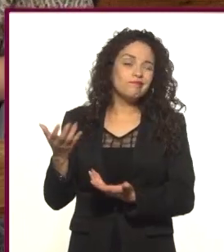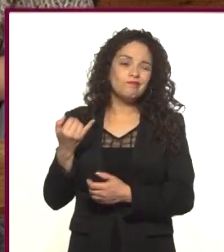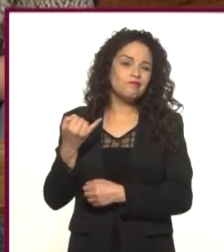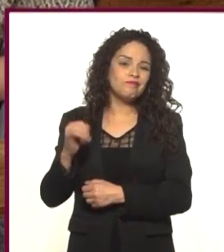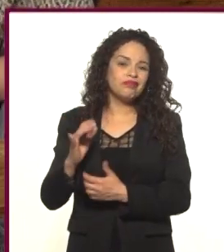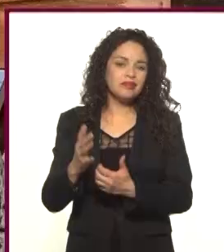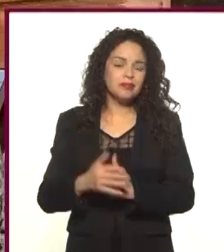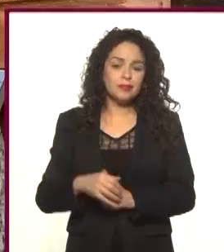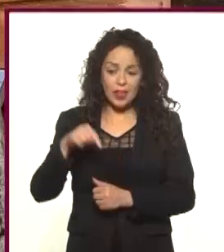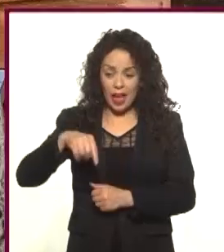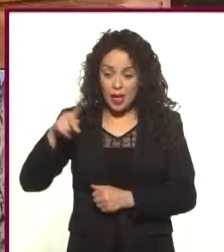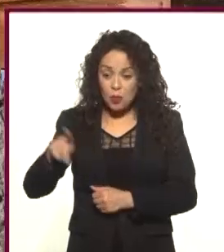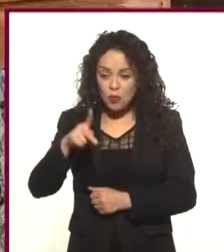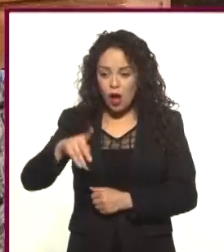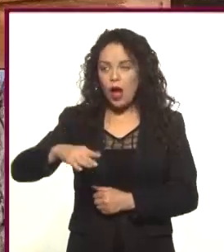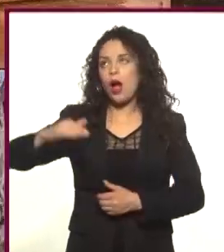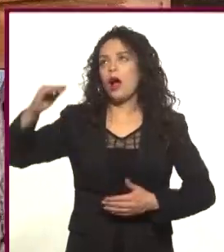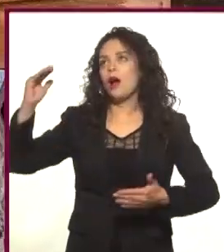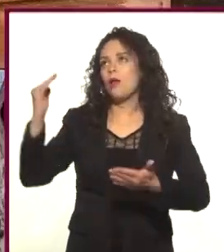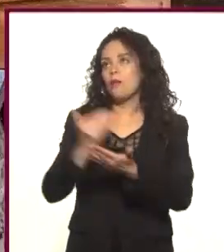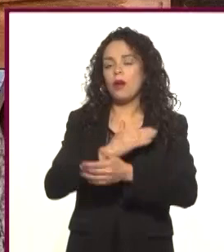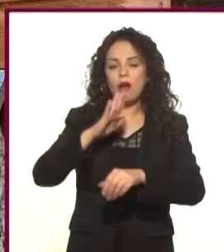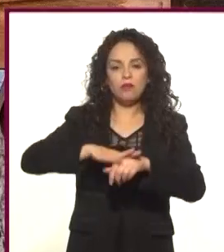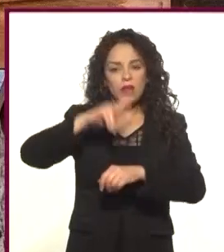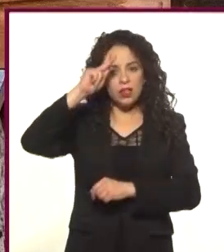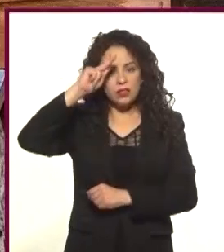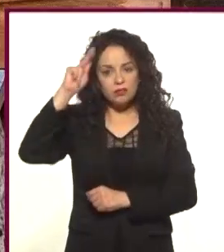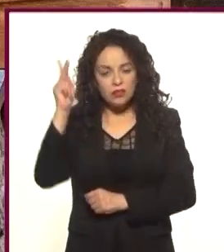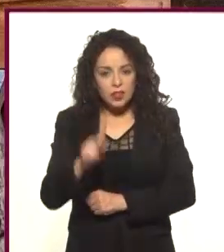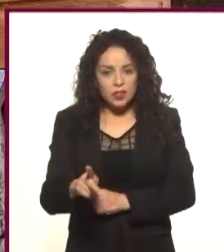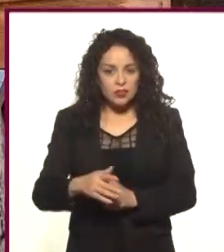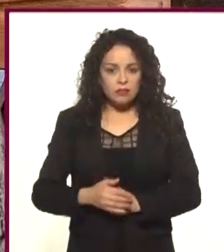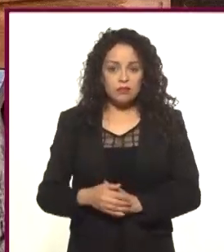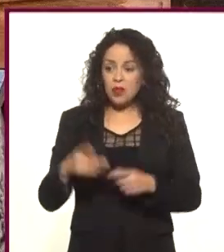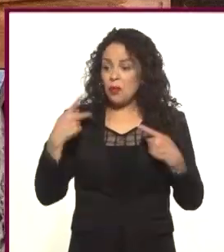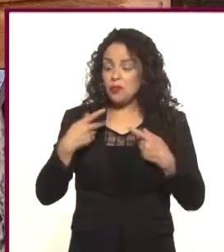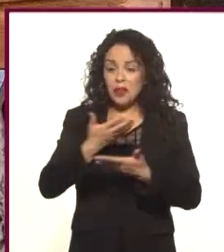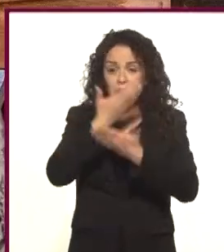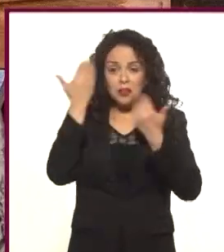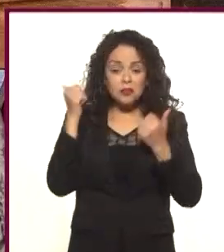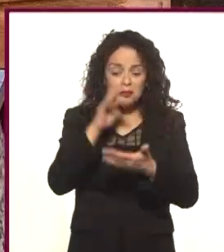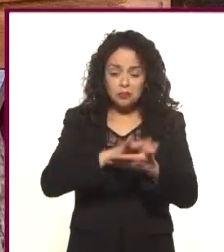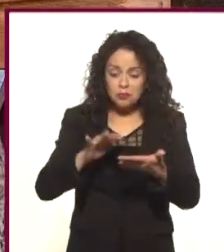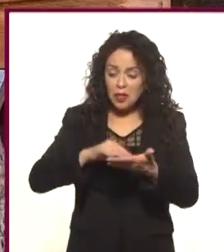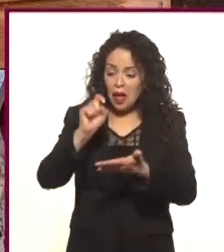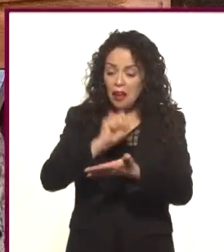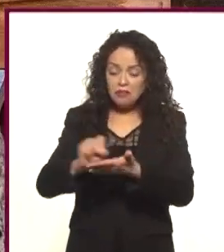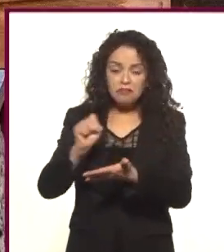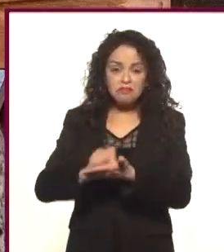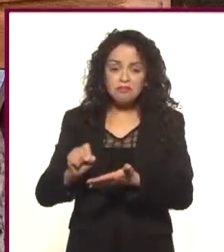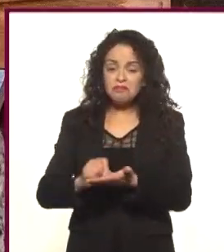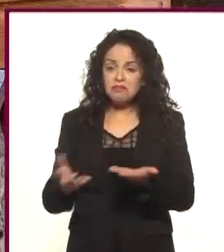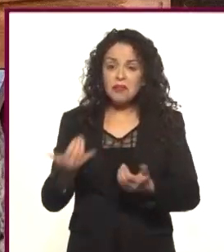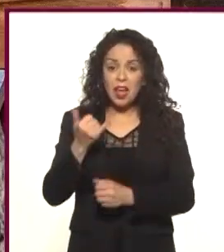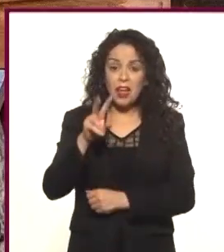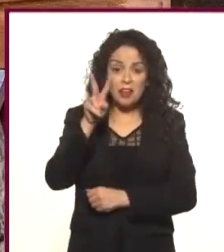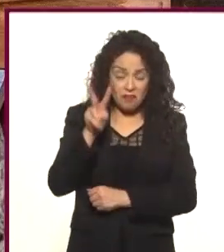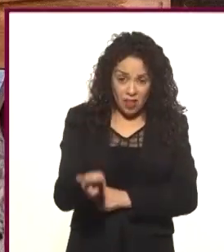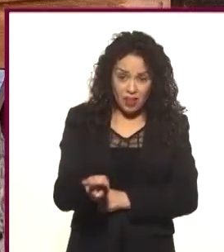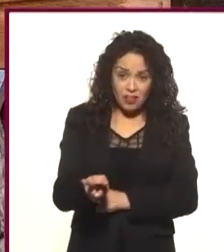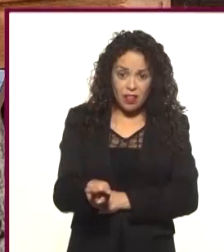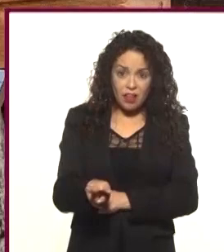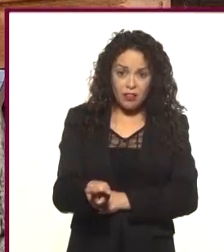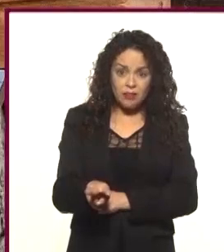No. Acá en el pueblo, menos. Todavía no todos sabían leer y escribir. Y la verdad es que